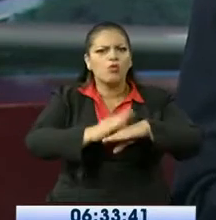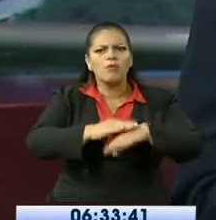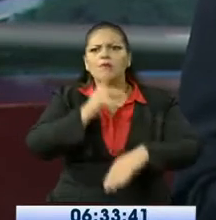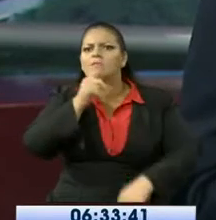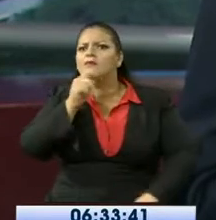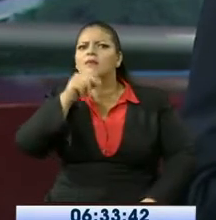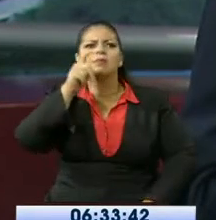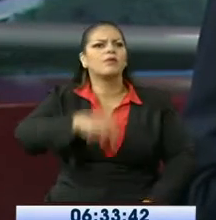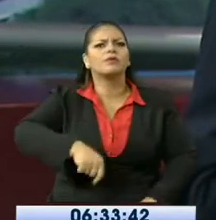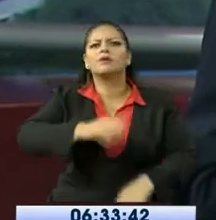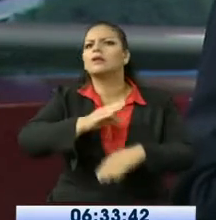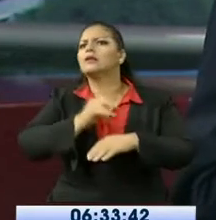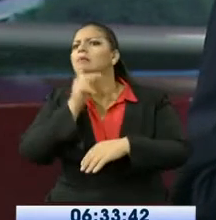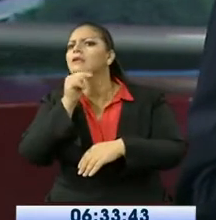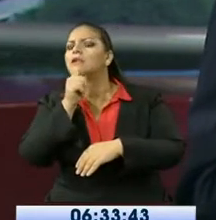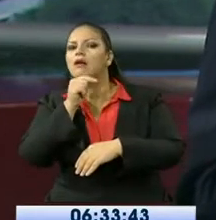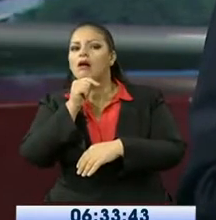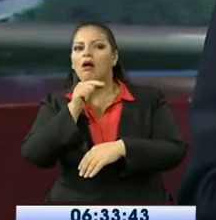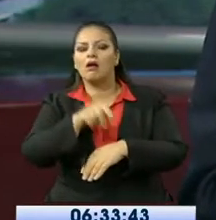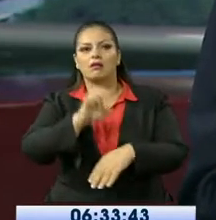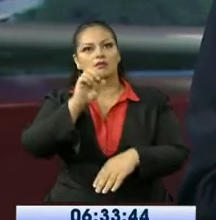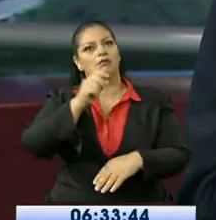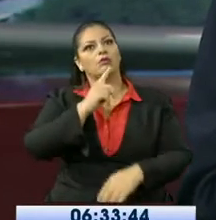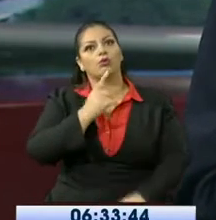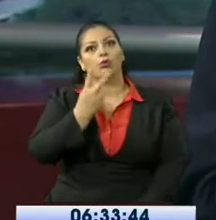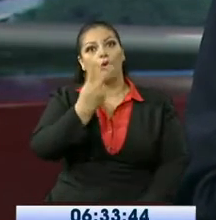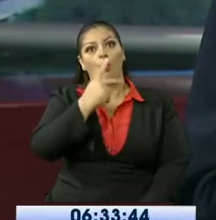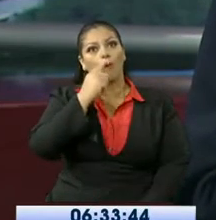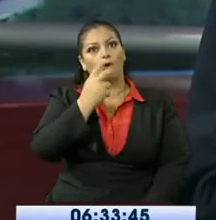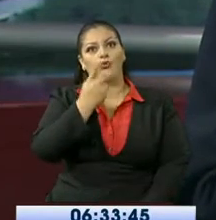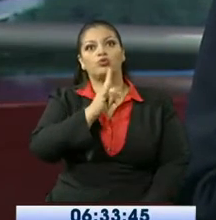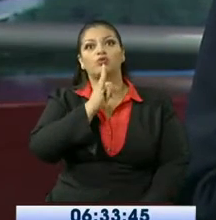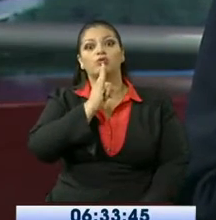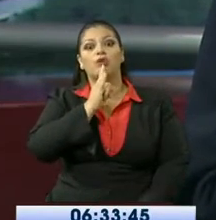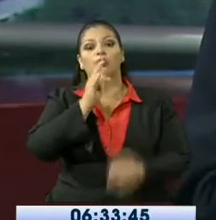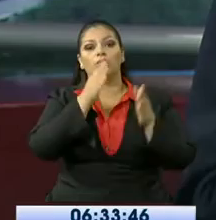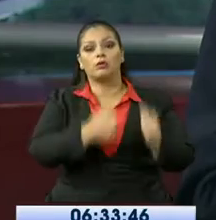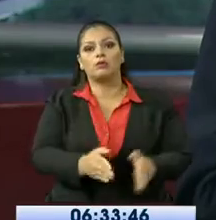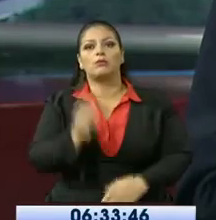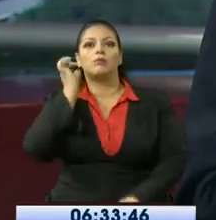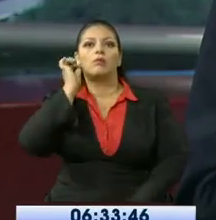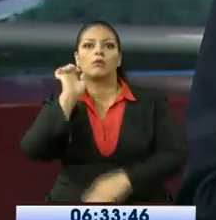presuntamente estarían implicados en este hecho criminal.